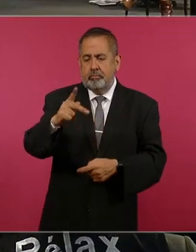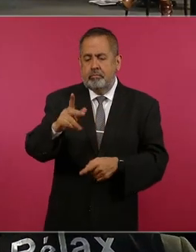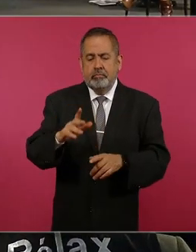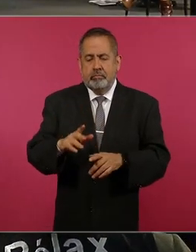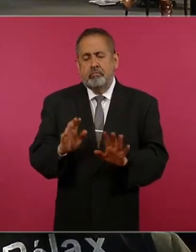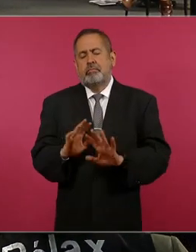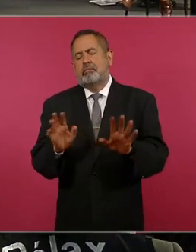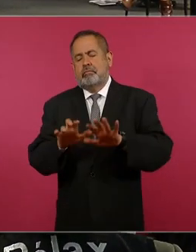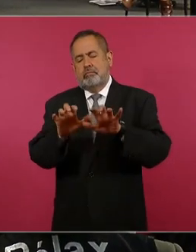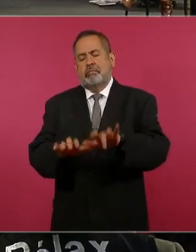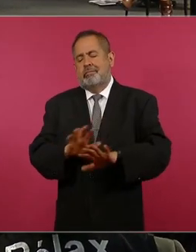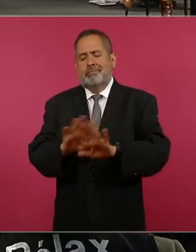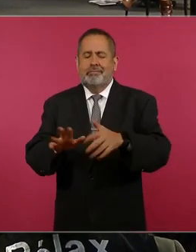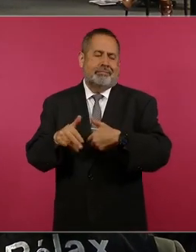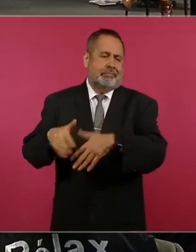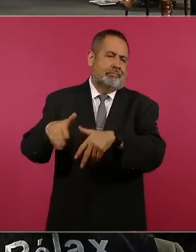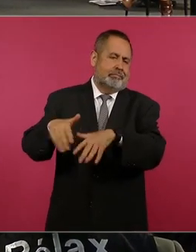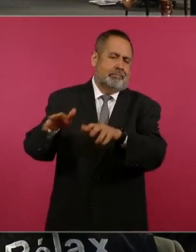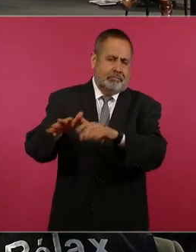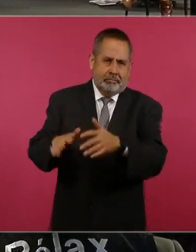vayas.